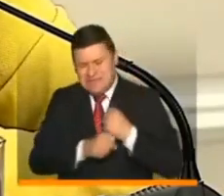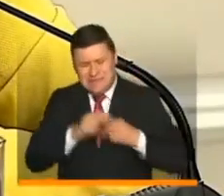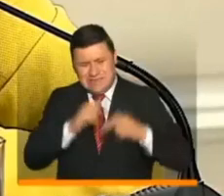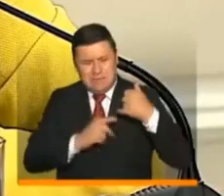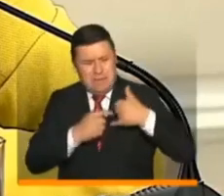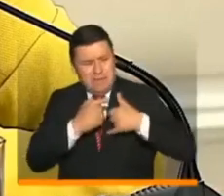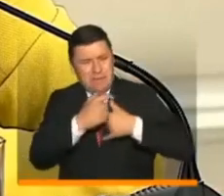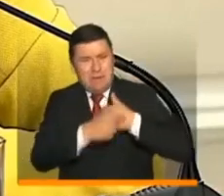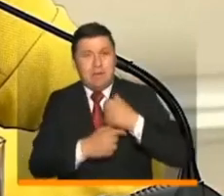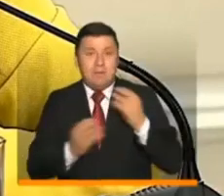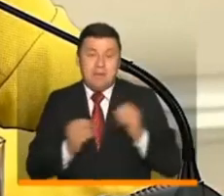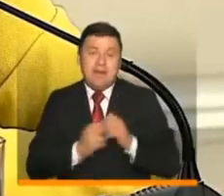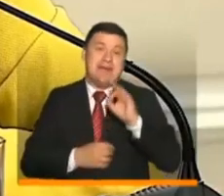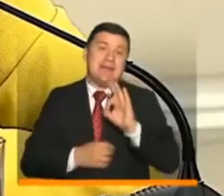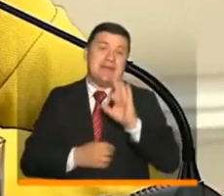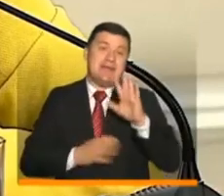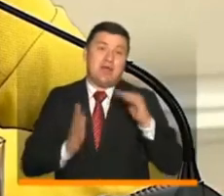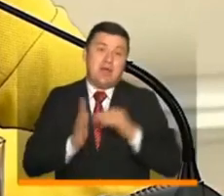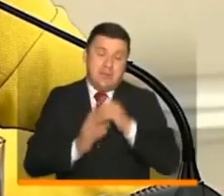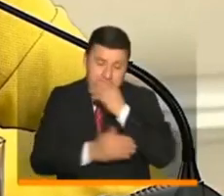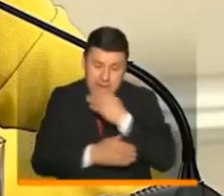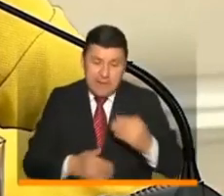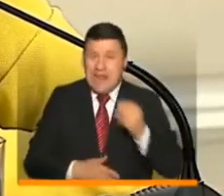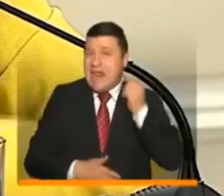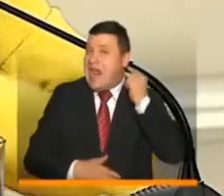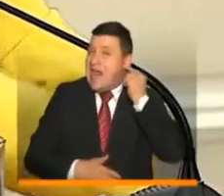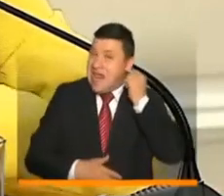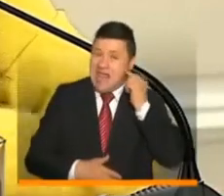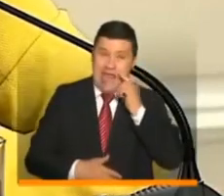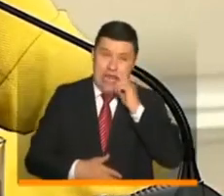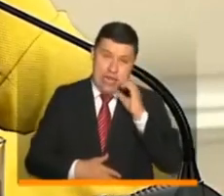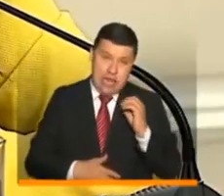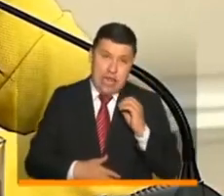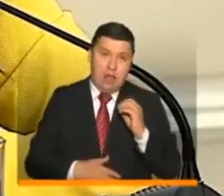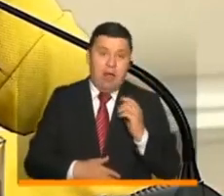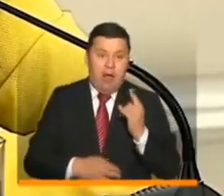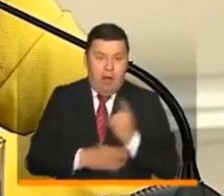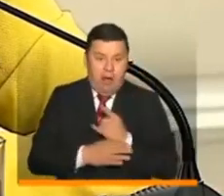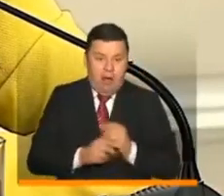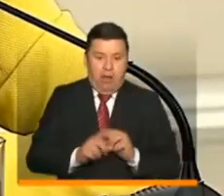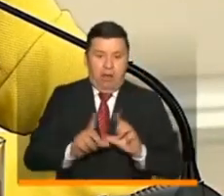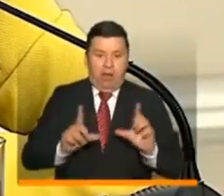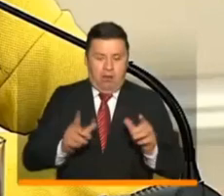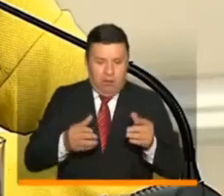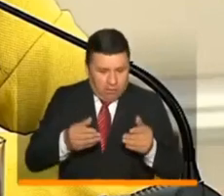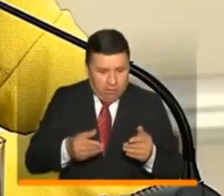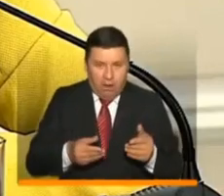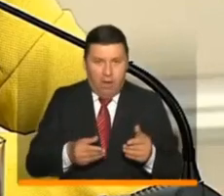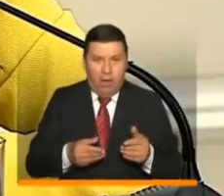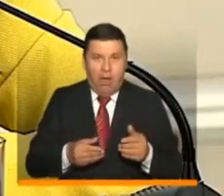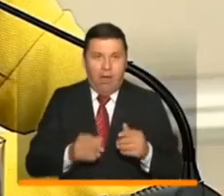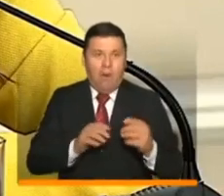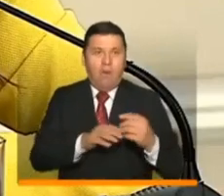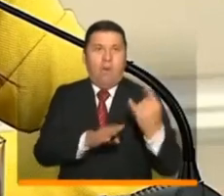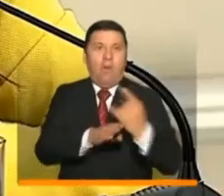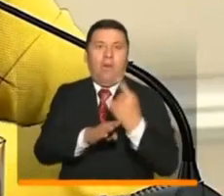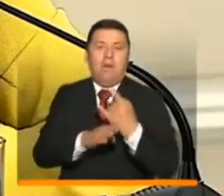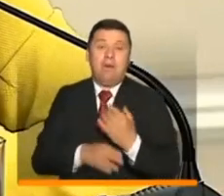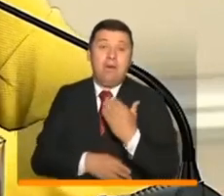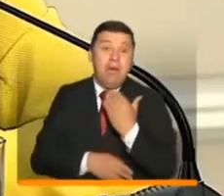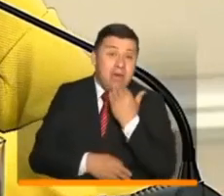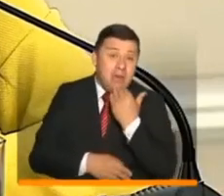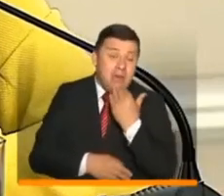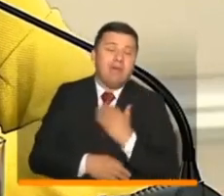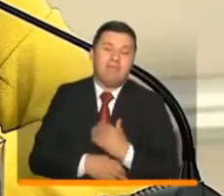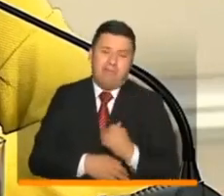36 mil niños, niñas y jóvenes van a poder utilizar estas zonas digitales. Y como ejemplo de